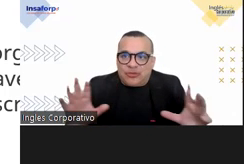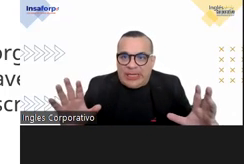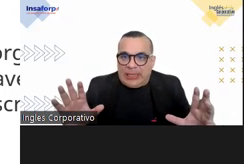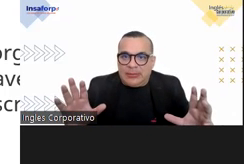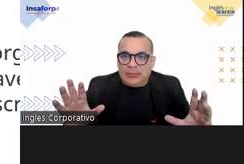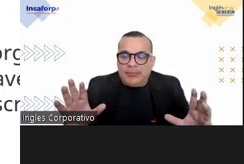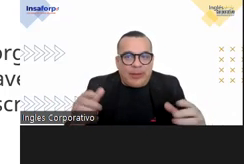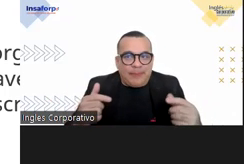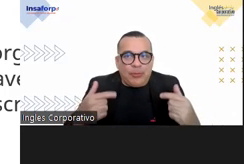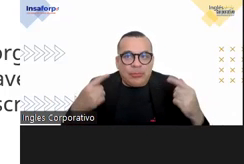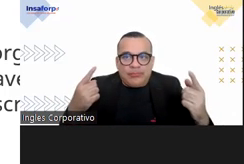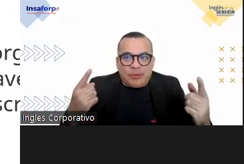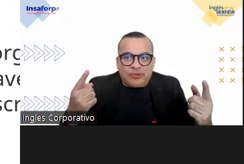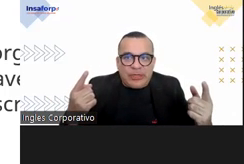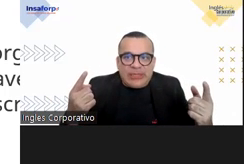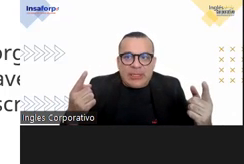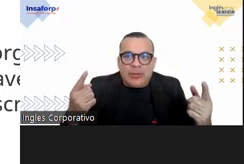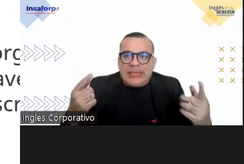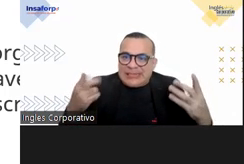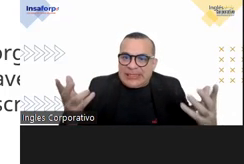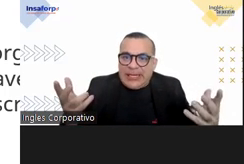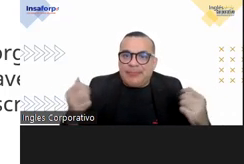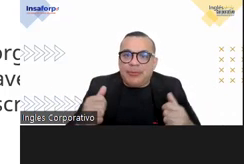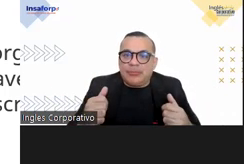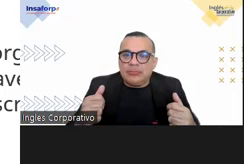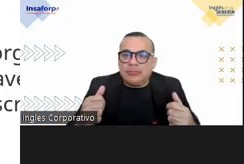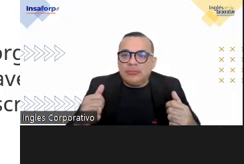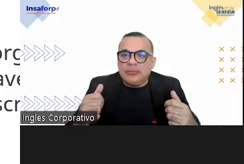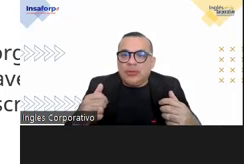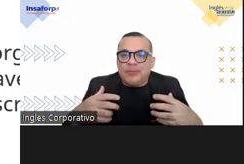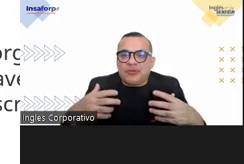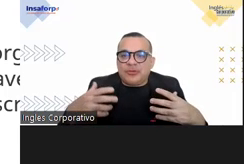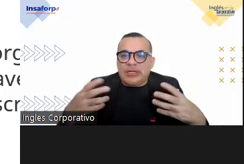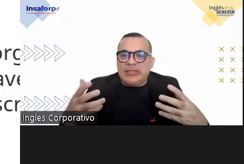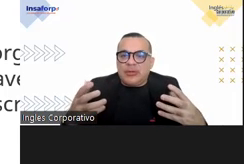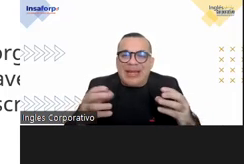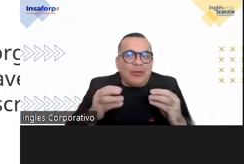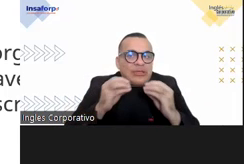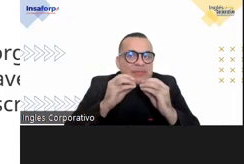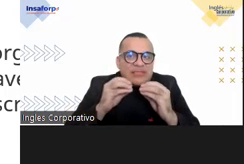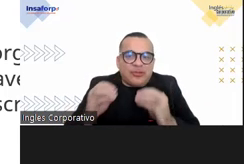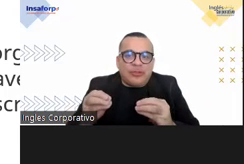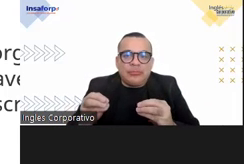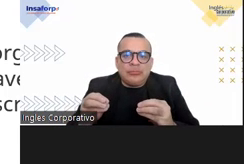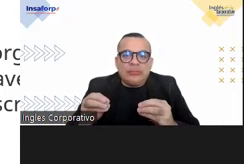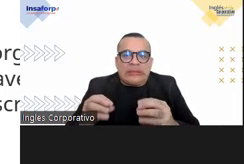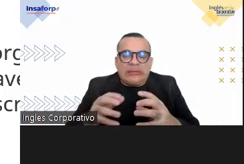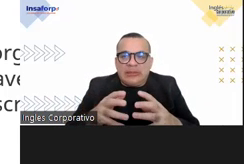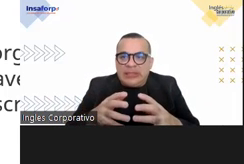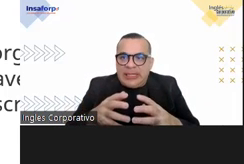es crucial. Por ejemplo, un proceso crítico es el tiempo. Un proceso crítico es la